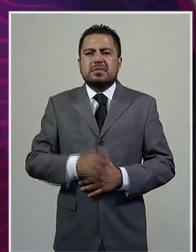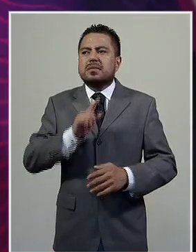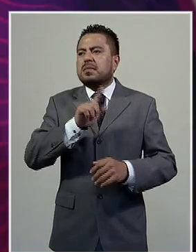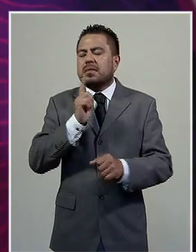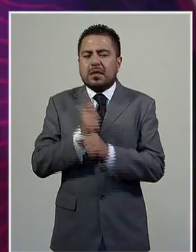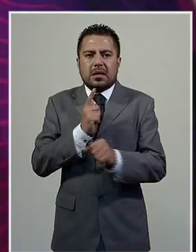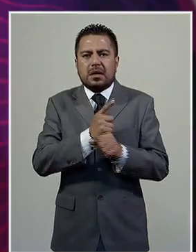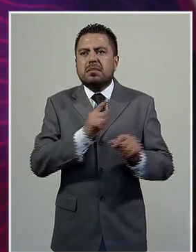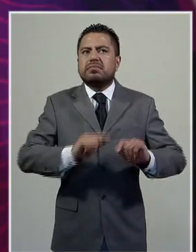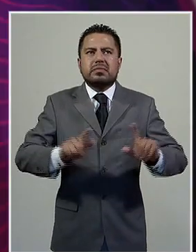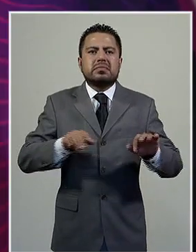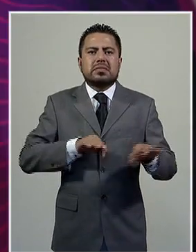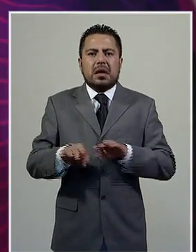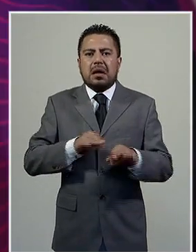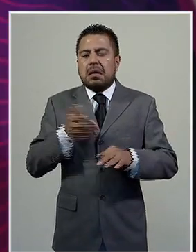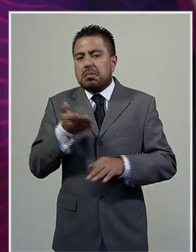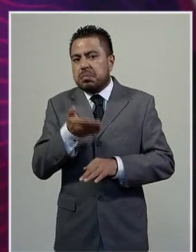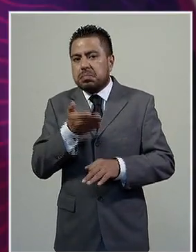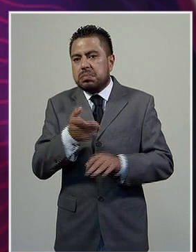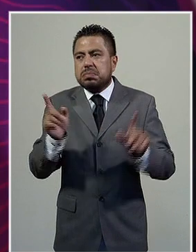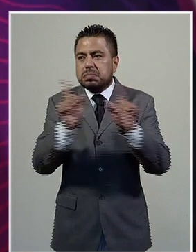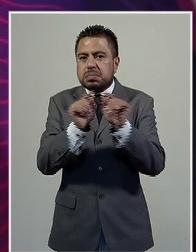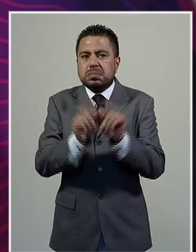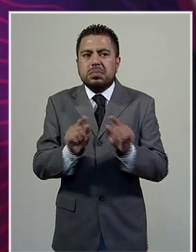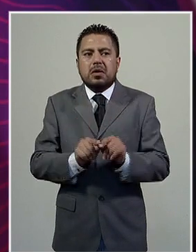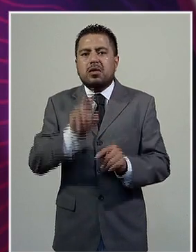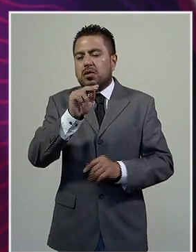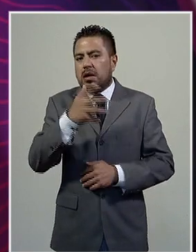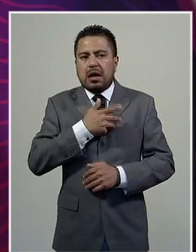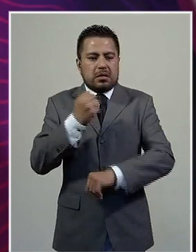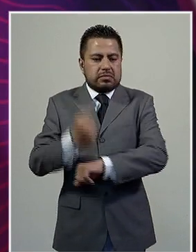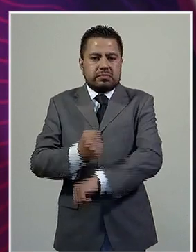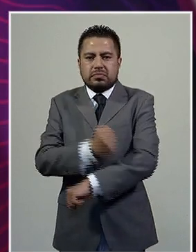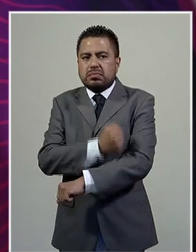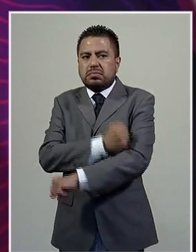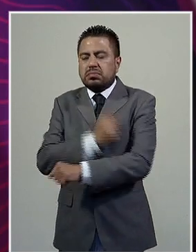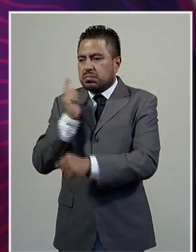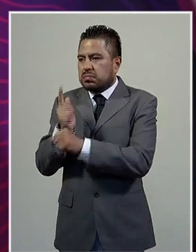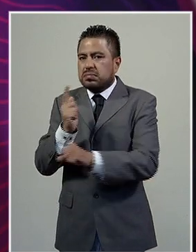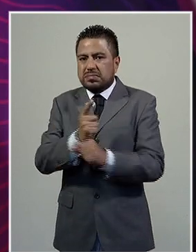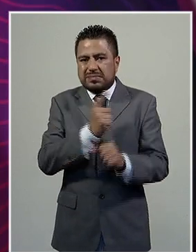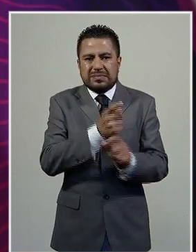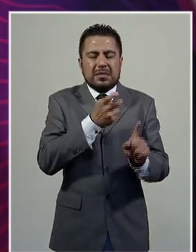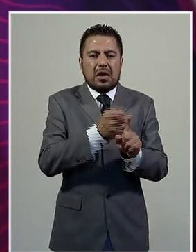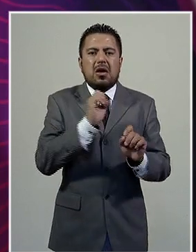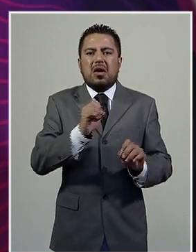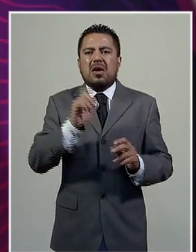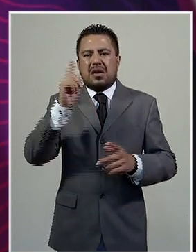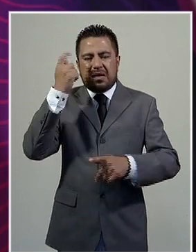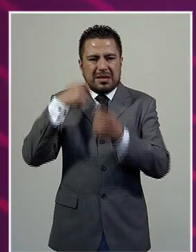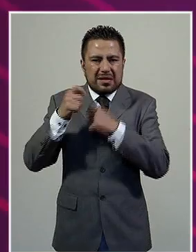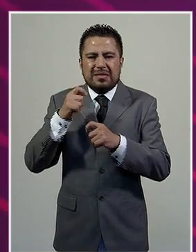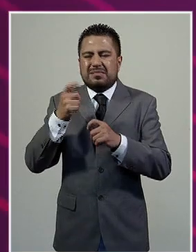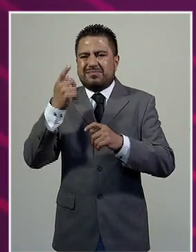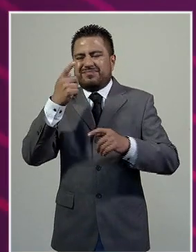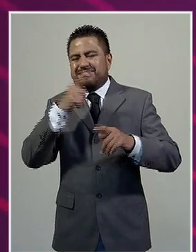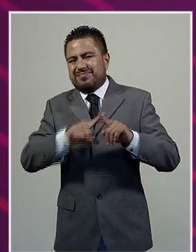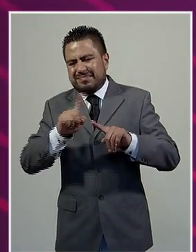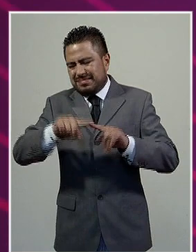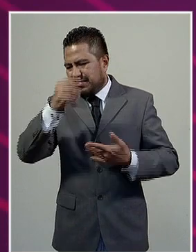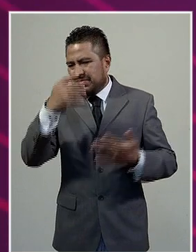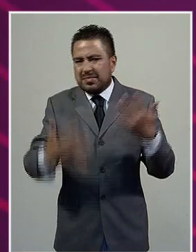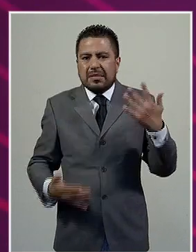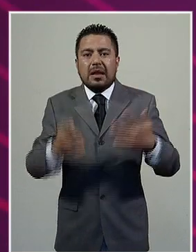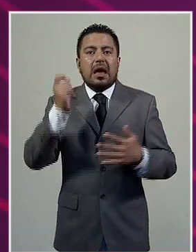Encontramos muchos anuncios de trabajo que pedían explícitamente que no tuvieran tatuajes visibles, o extensiones, expansiones, etc.